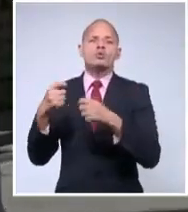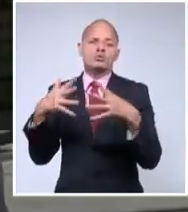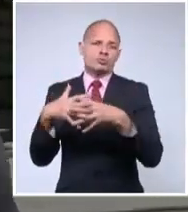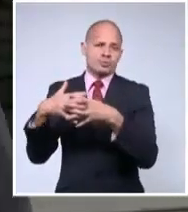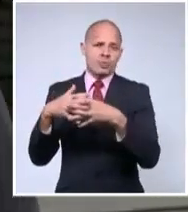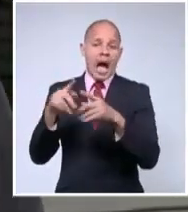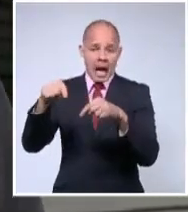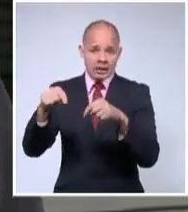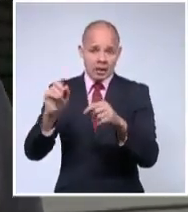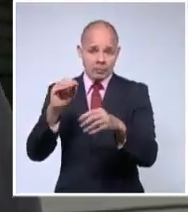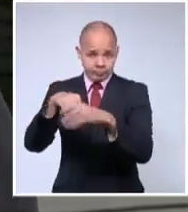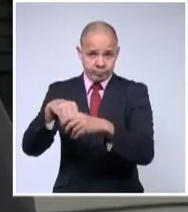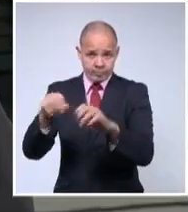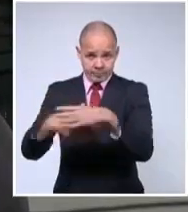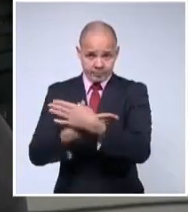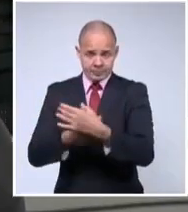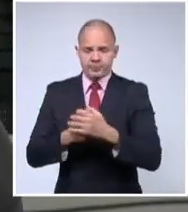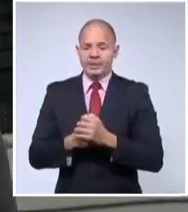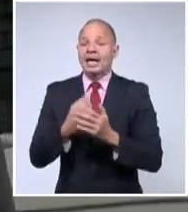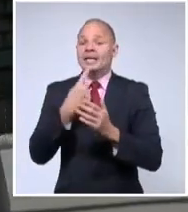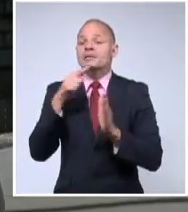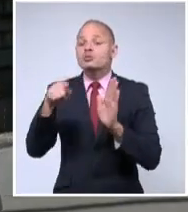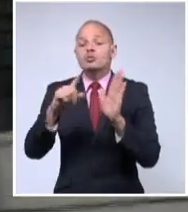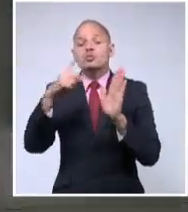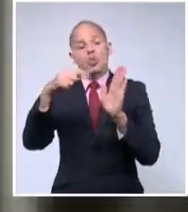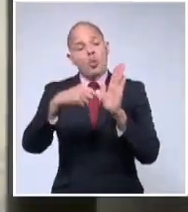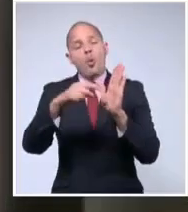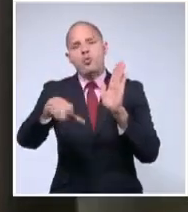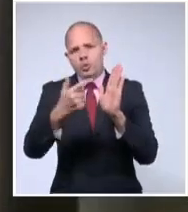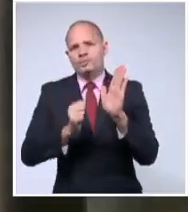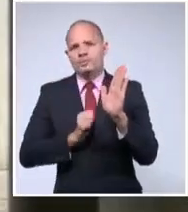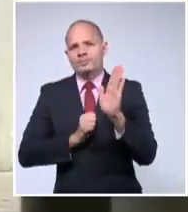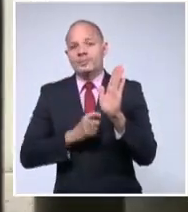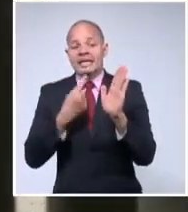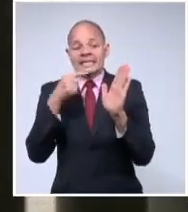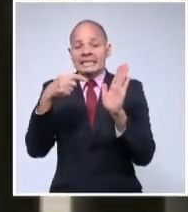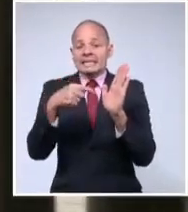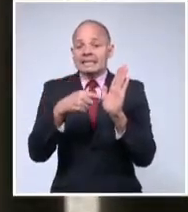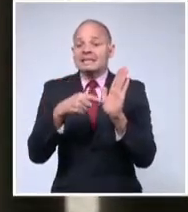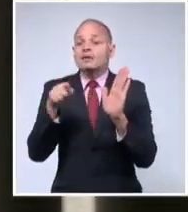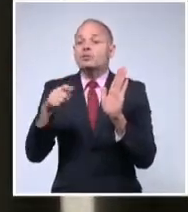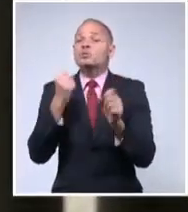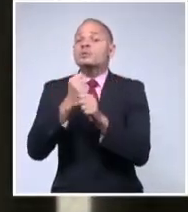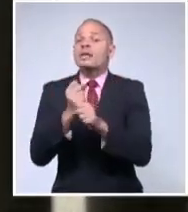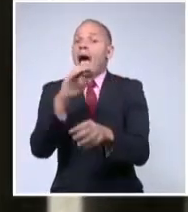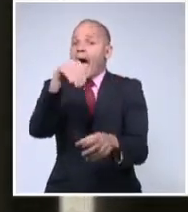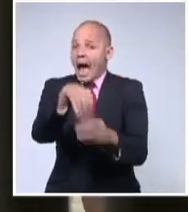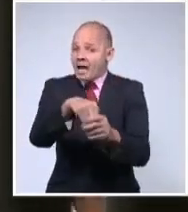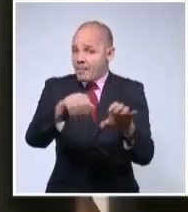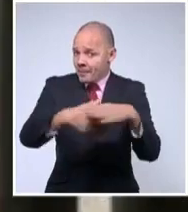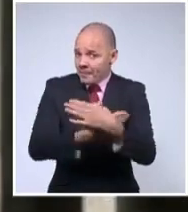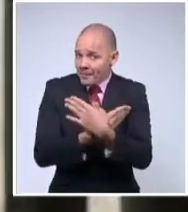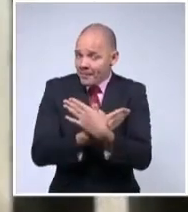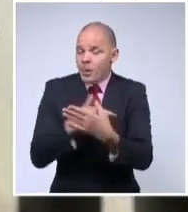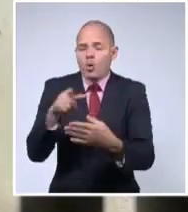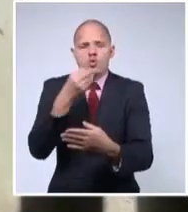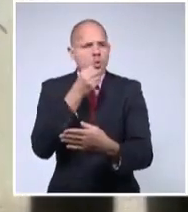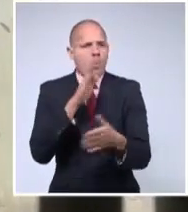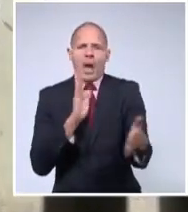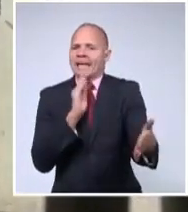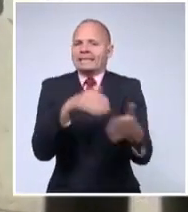este caso Cuba. Pero además está obligado a no inmiscuirse en los asuntos internos de Cuba. En lo que estaba haciendo el